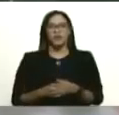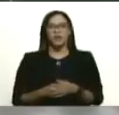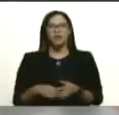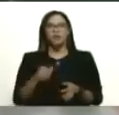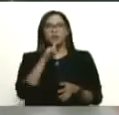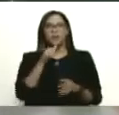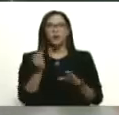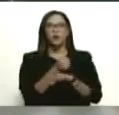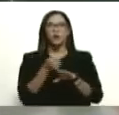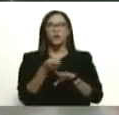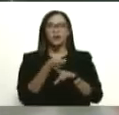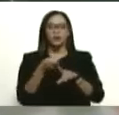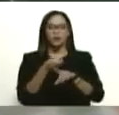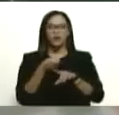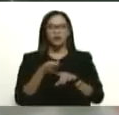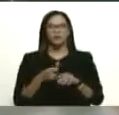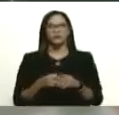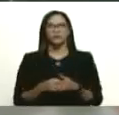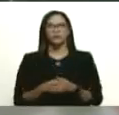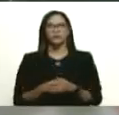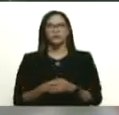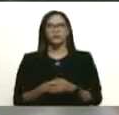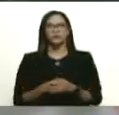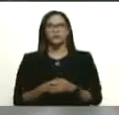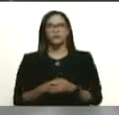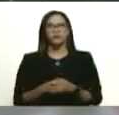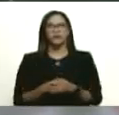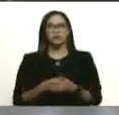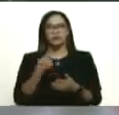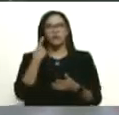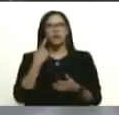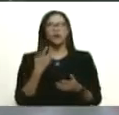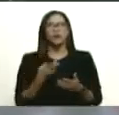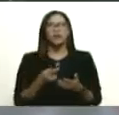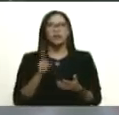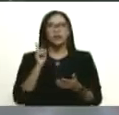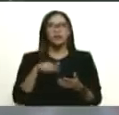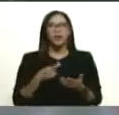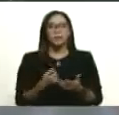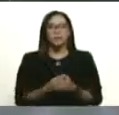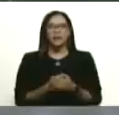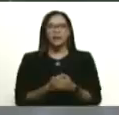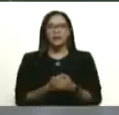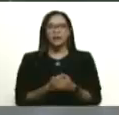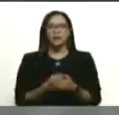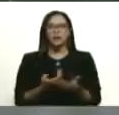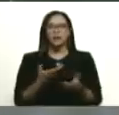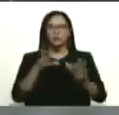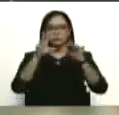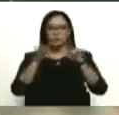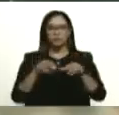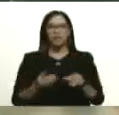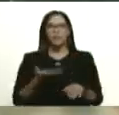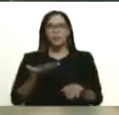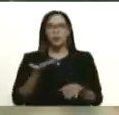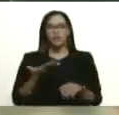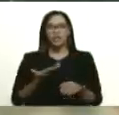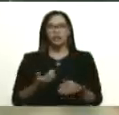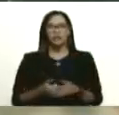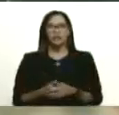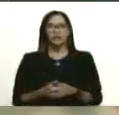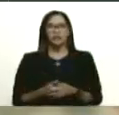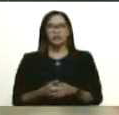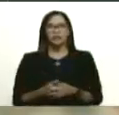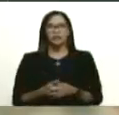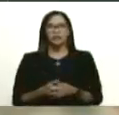Estado, creo que lo dirige Rubén González, también es un documental muy importante. La rebelión